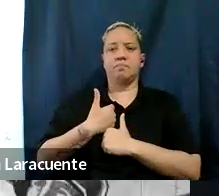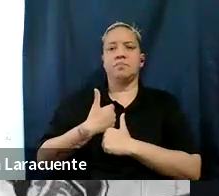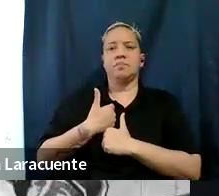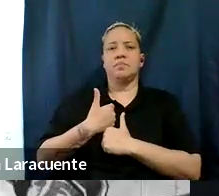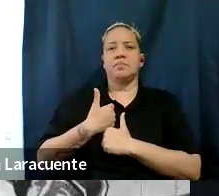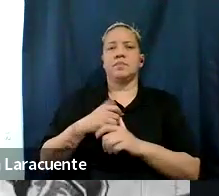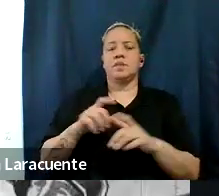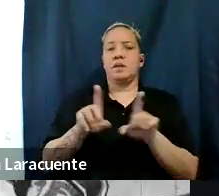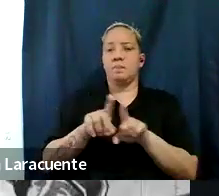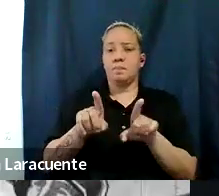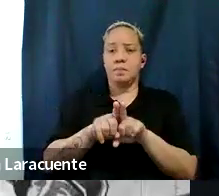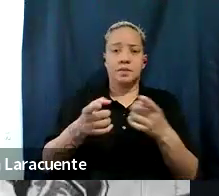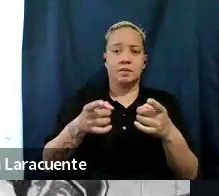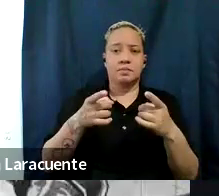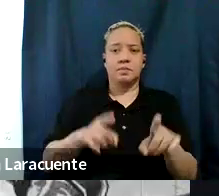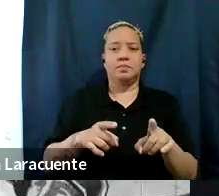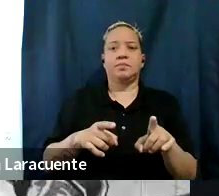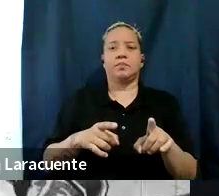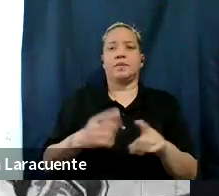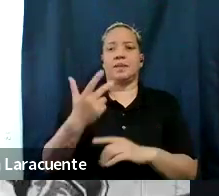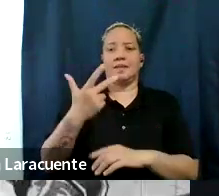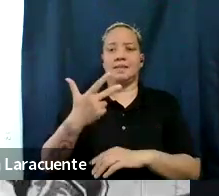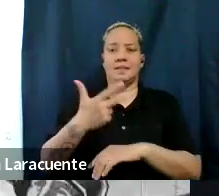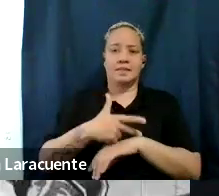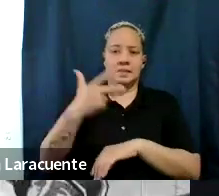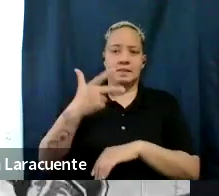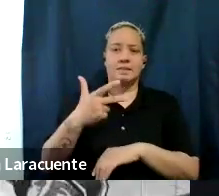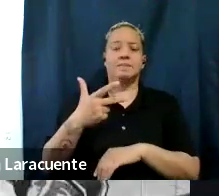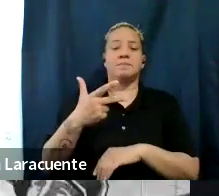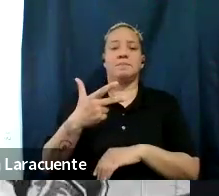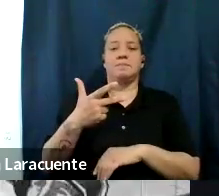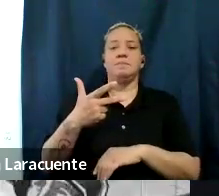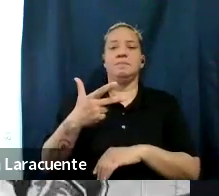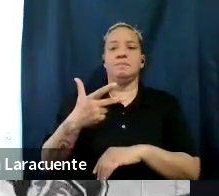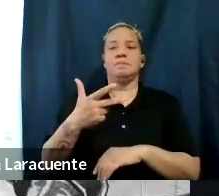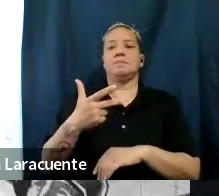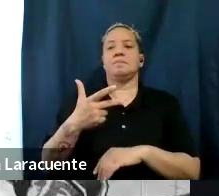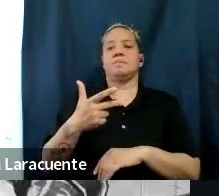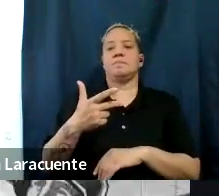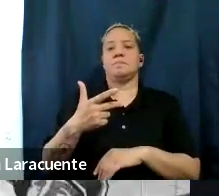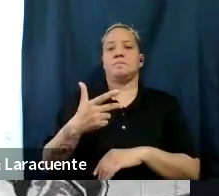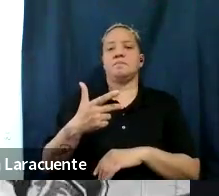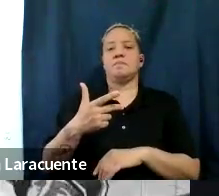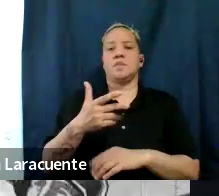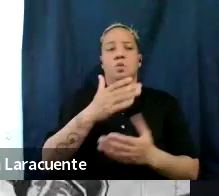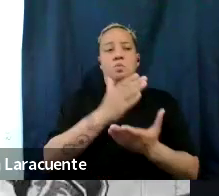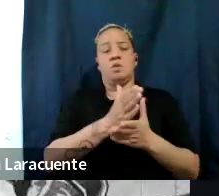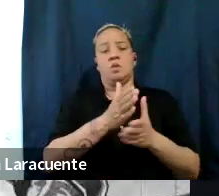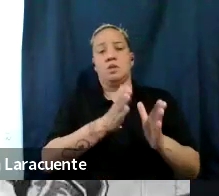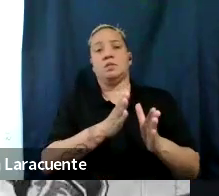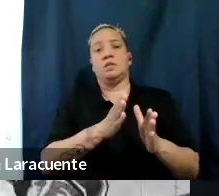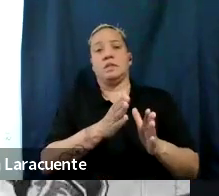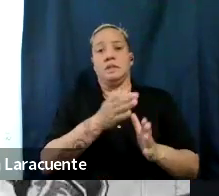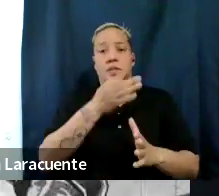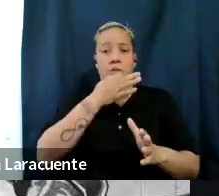incluso le ocurrió en tres ocasiones, por tres ocasiones, que lo pararon por la calle y a punto estuvo de